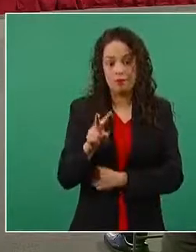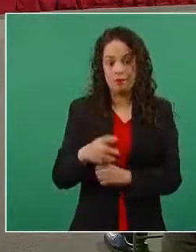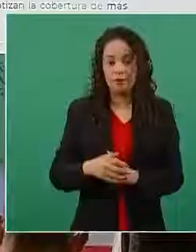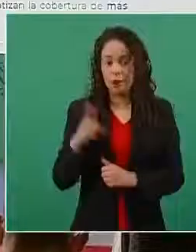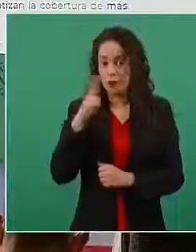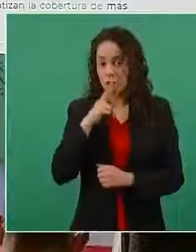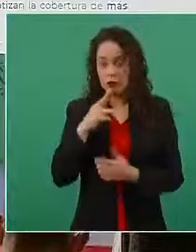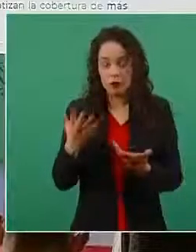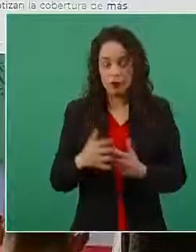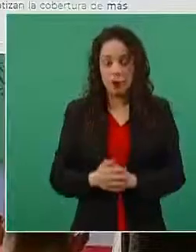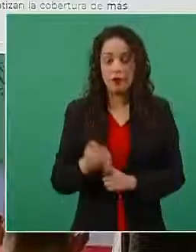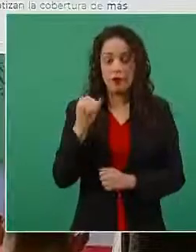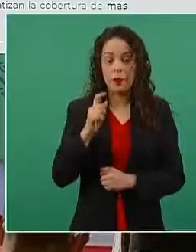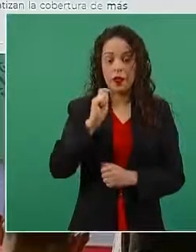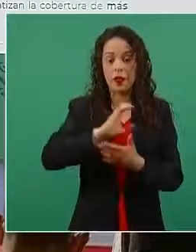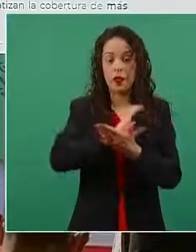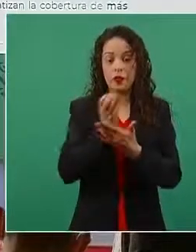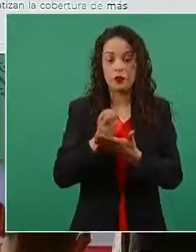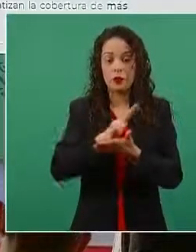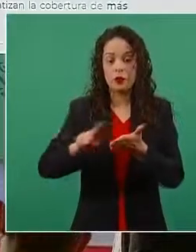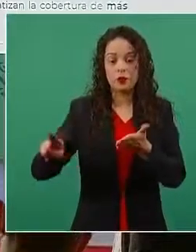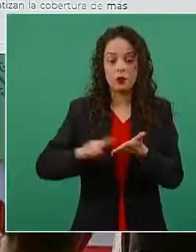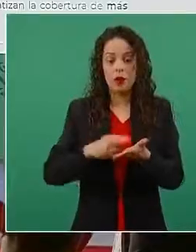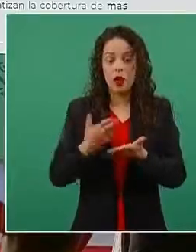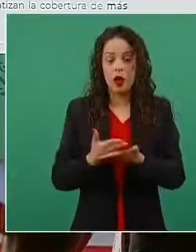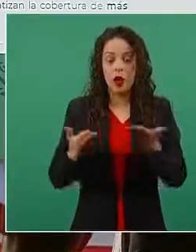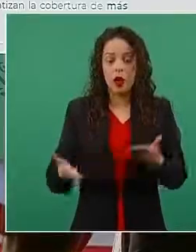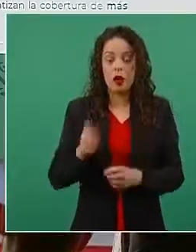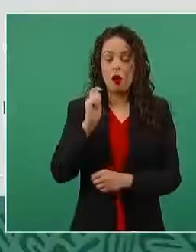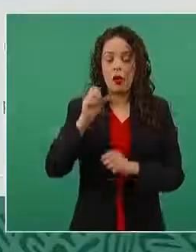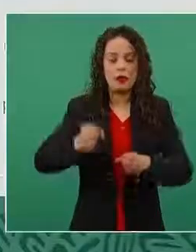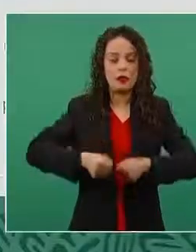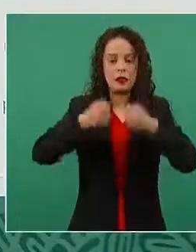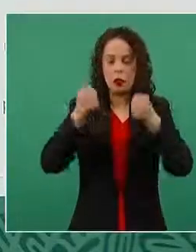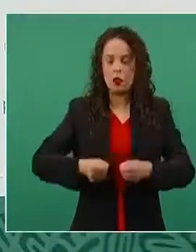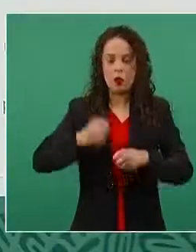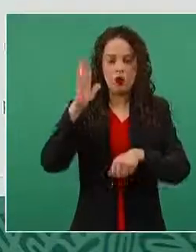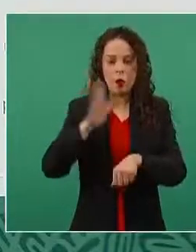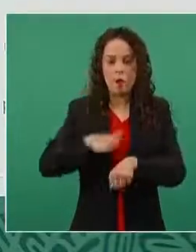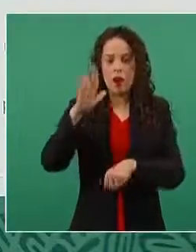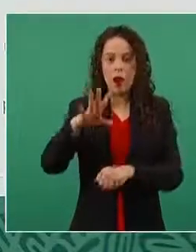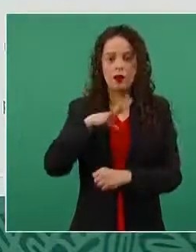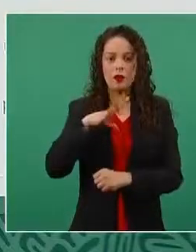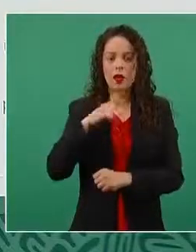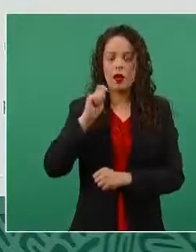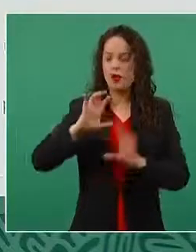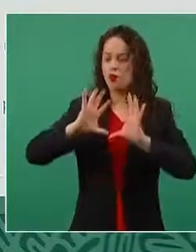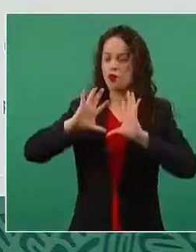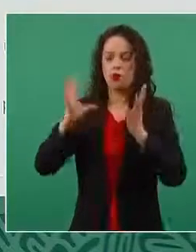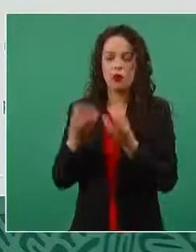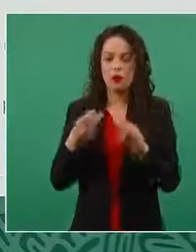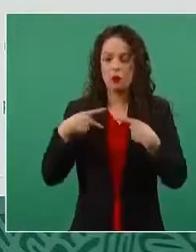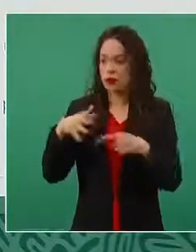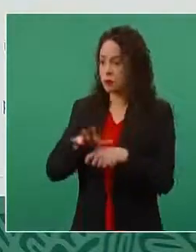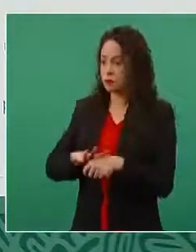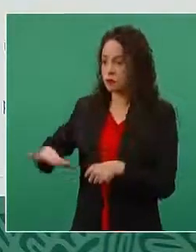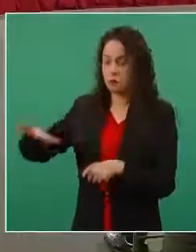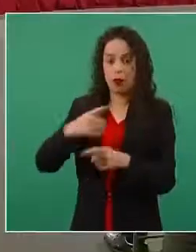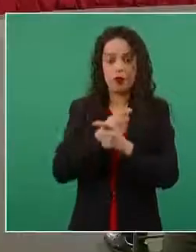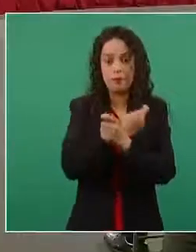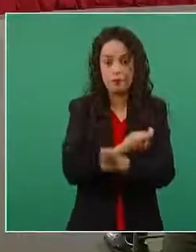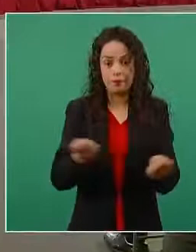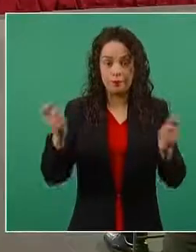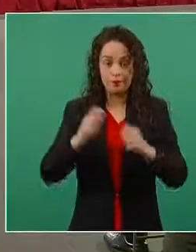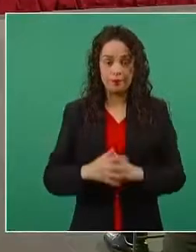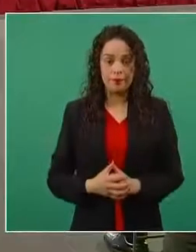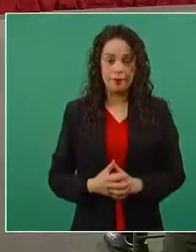Y los contratos firmados por nuestro país al día de hoy garantizan la cobertura más amplia del total de la población mexicana. La que sigue,